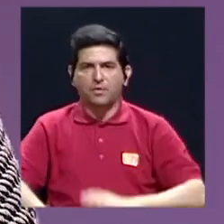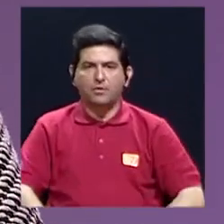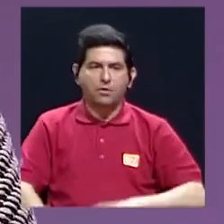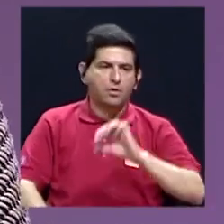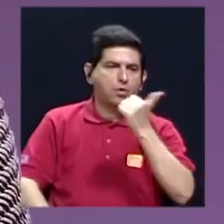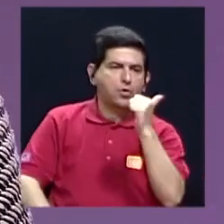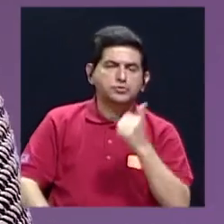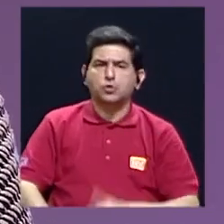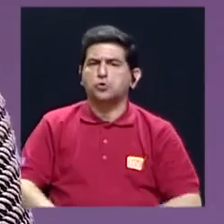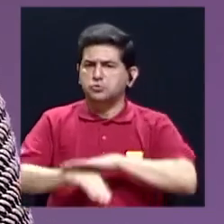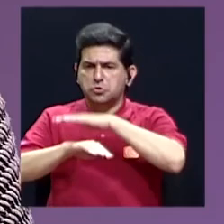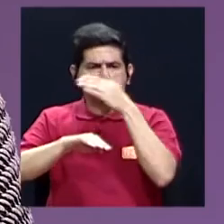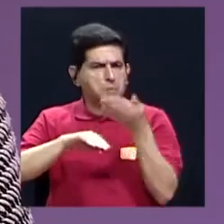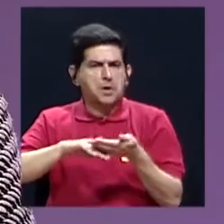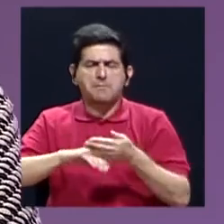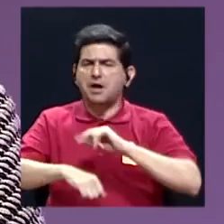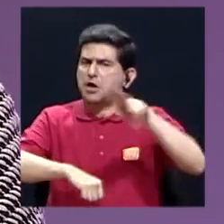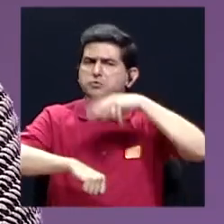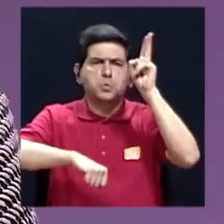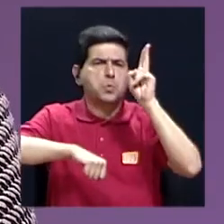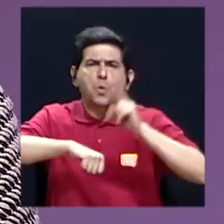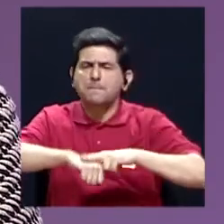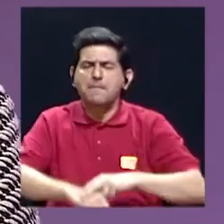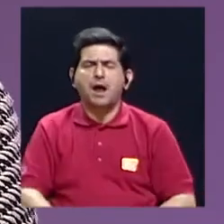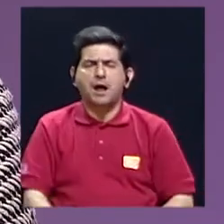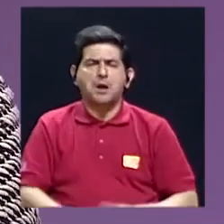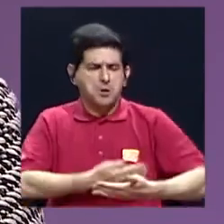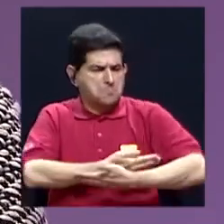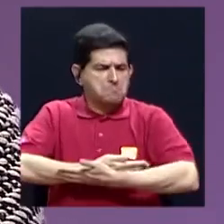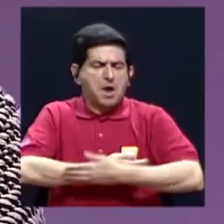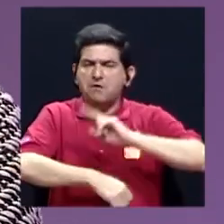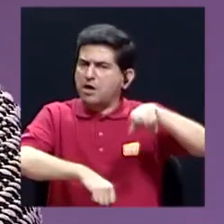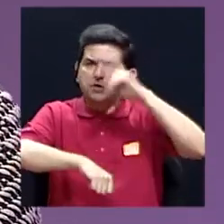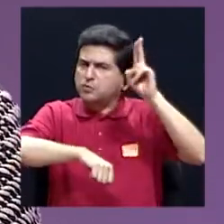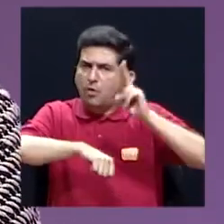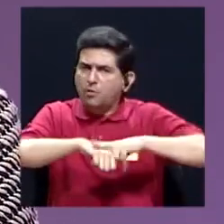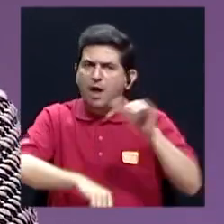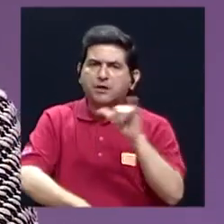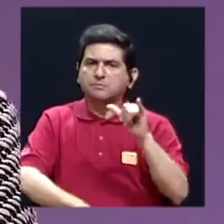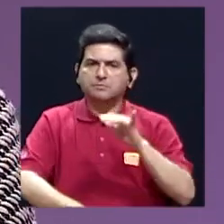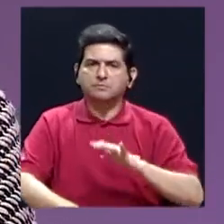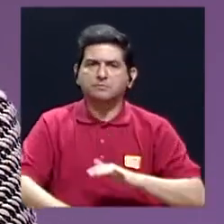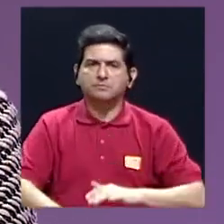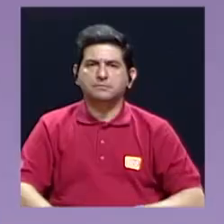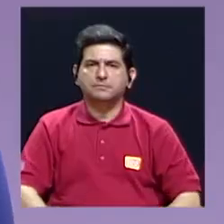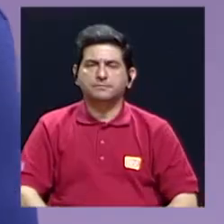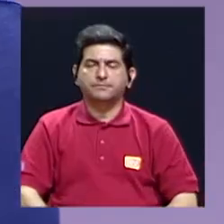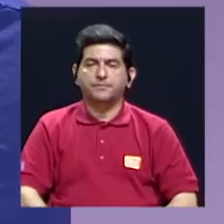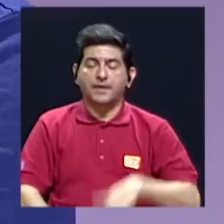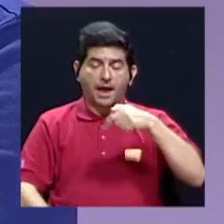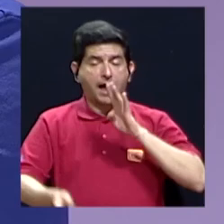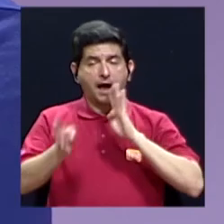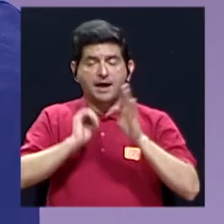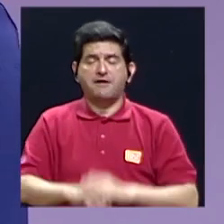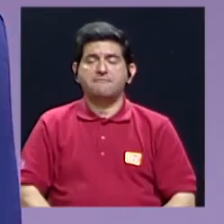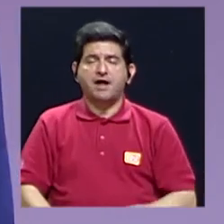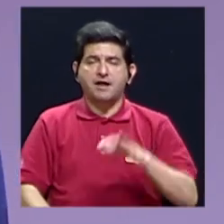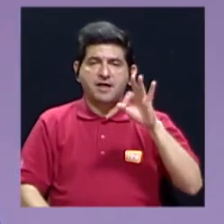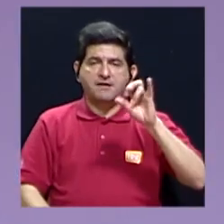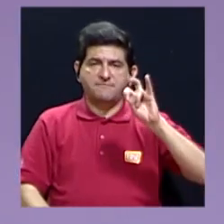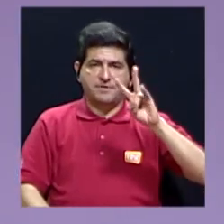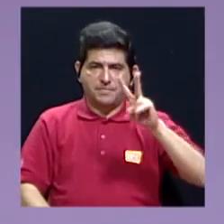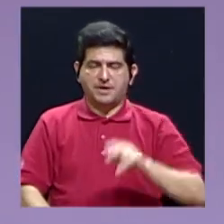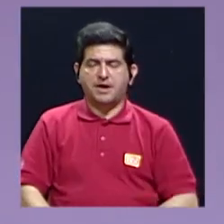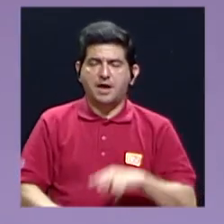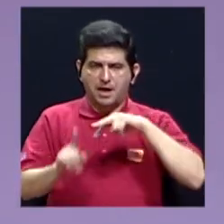el resto es un embarazo totalmente normal, con bebés totalmente normales también. Estamos conversando sobre fertilización in